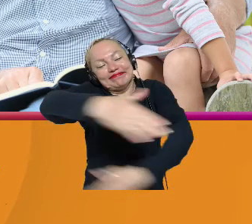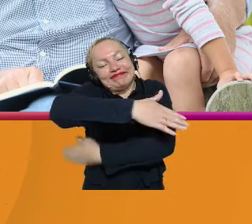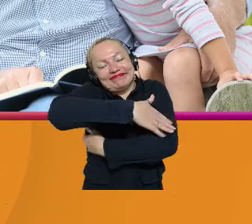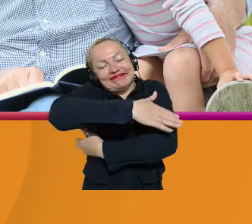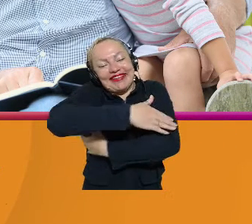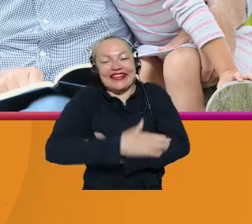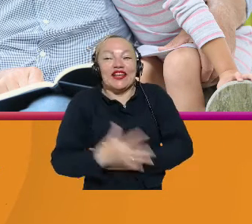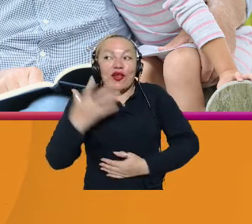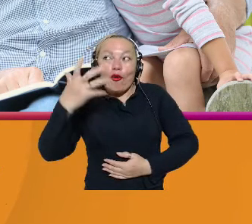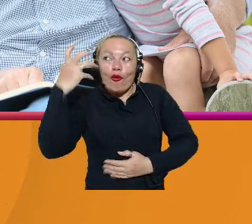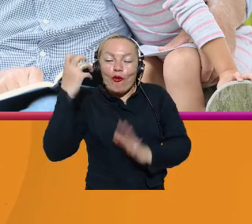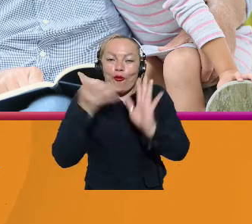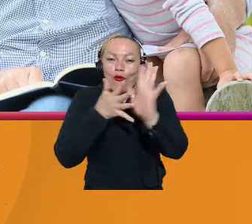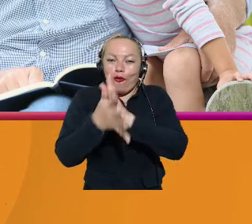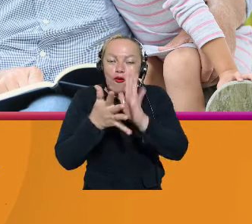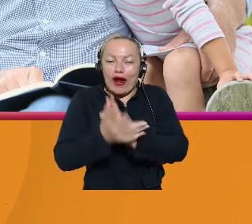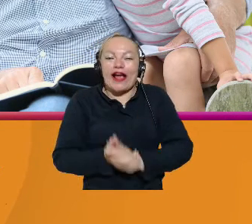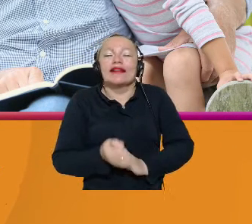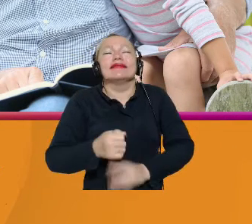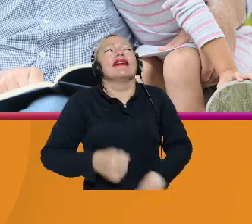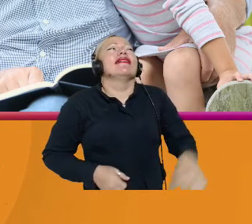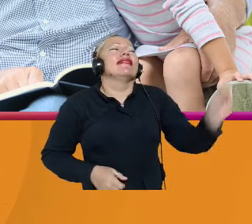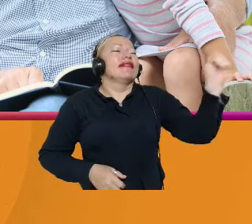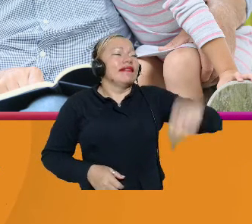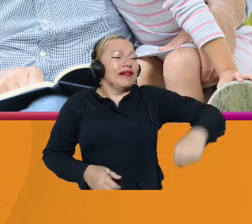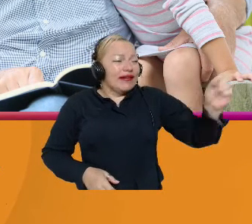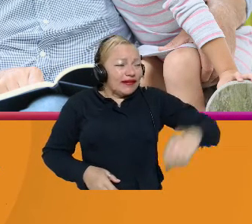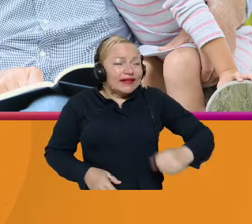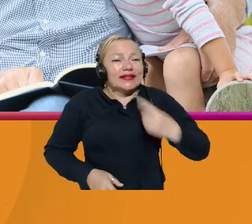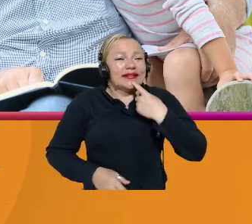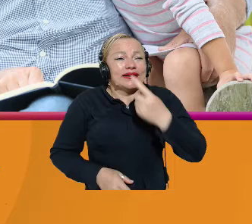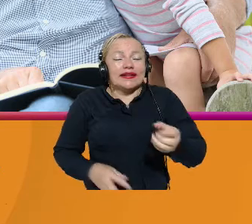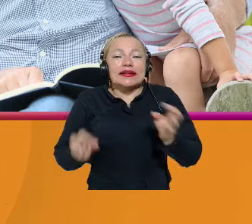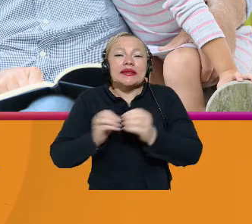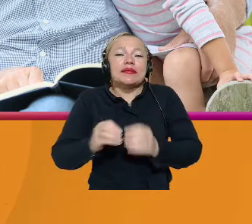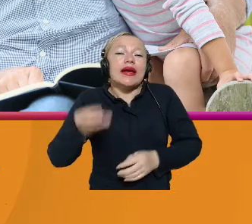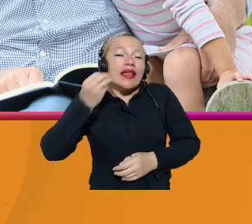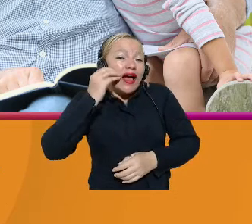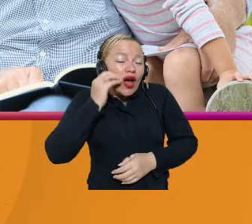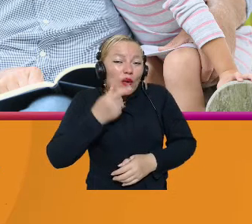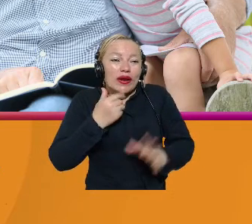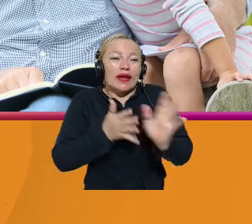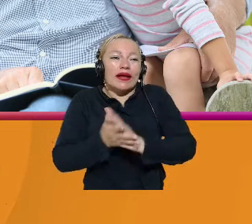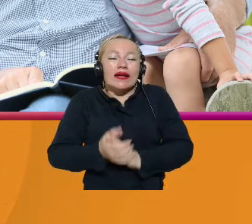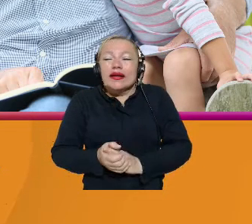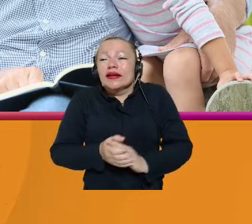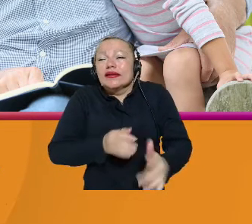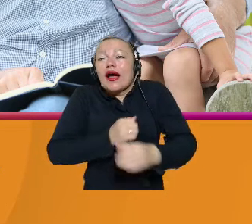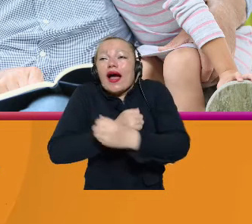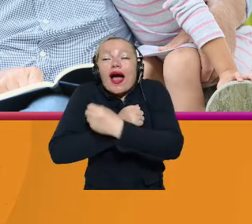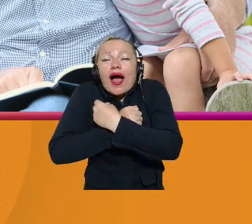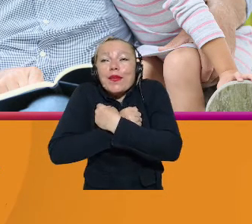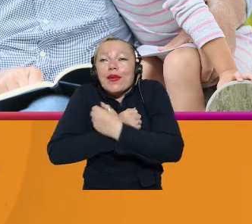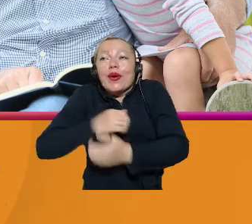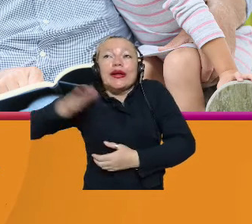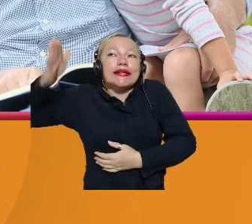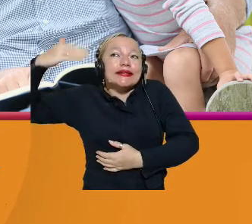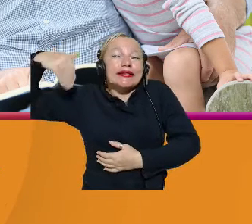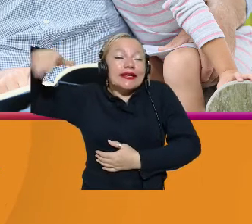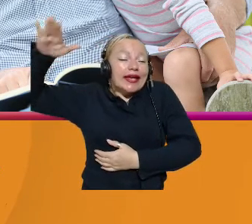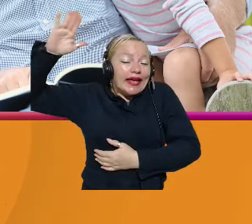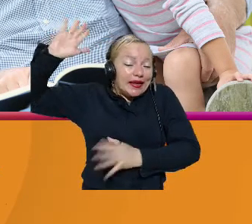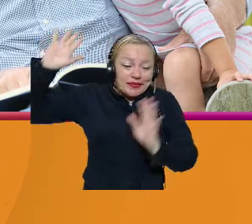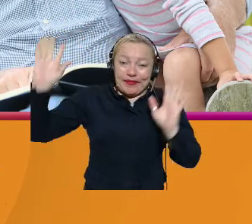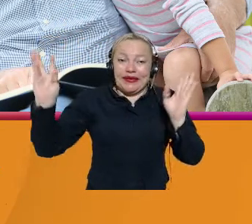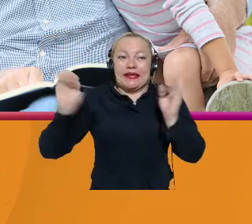para contar, ¿cierto? Ay, sí, yo me siento con mi abuela y ella me empieza a contar de los amores pasados, de que, ay,